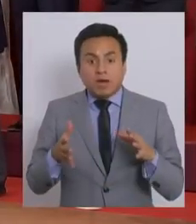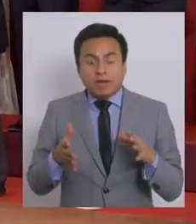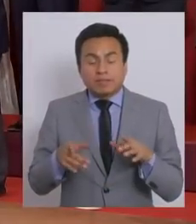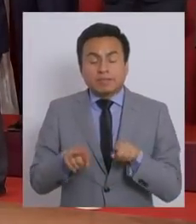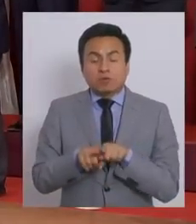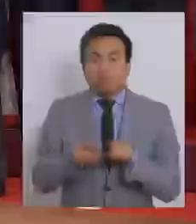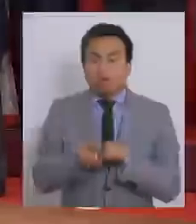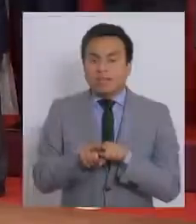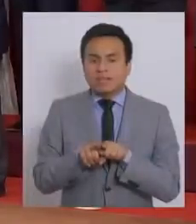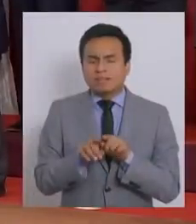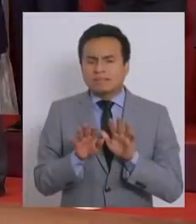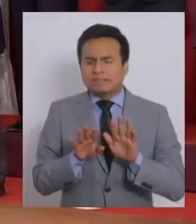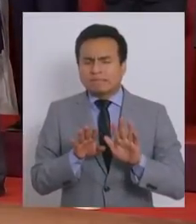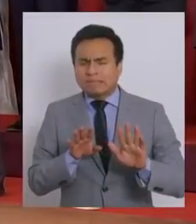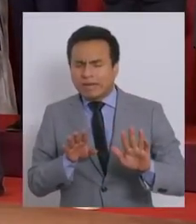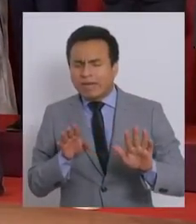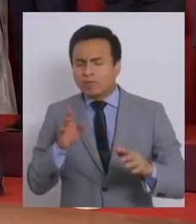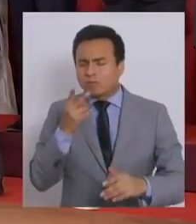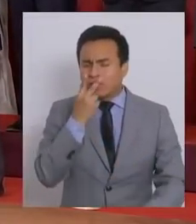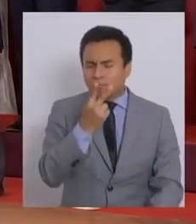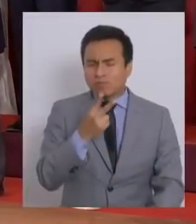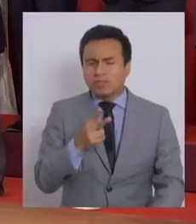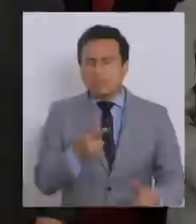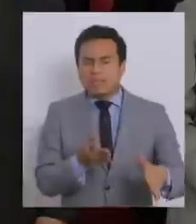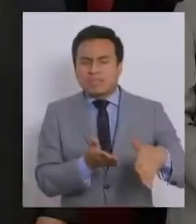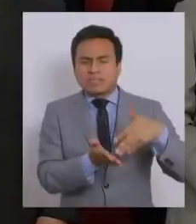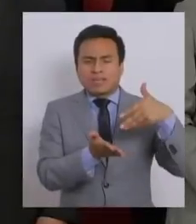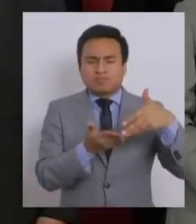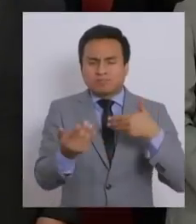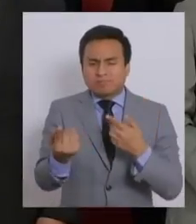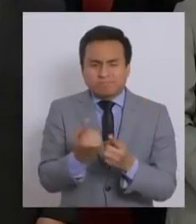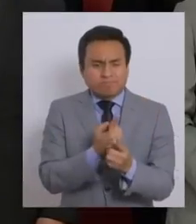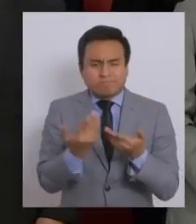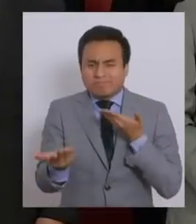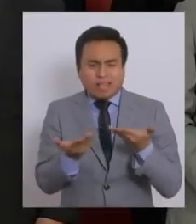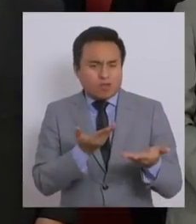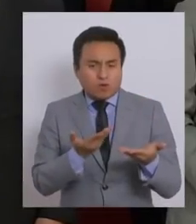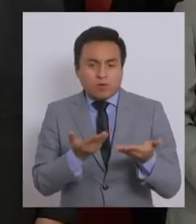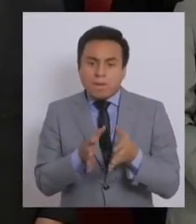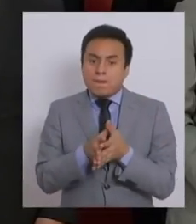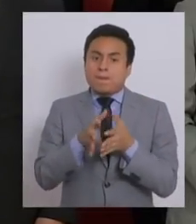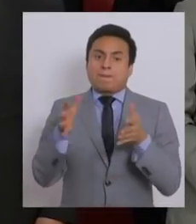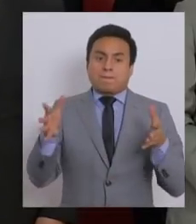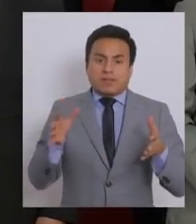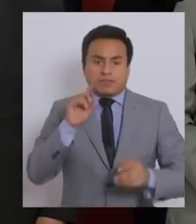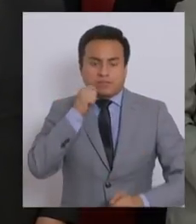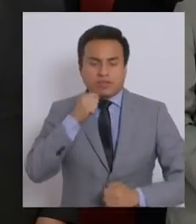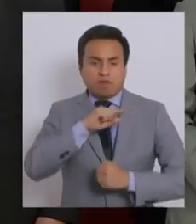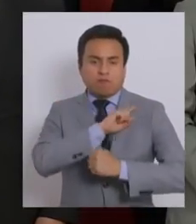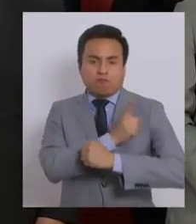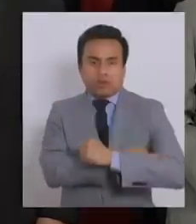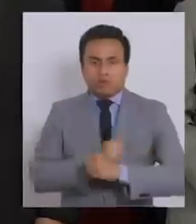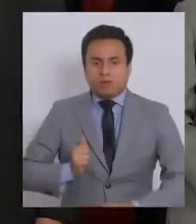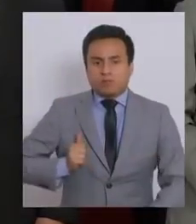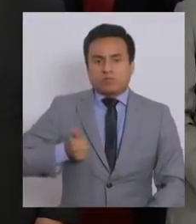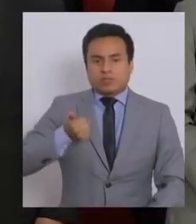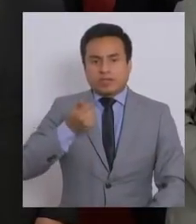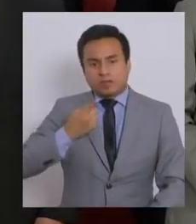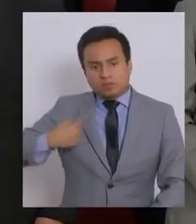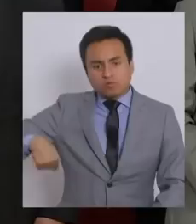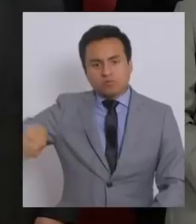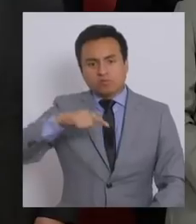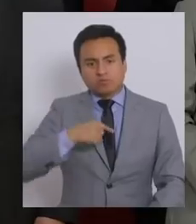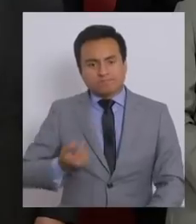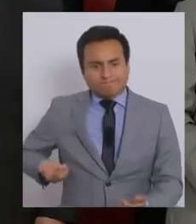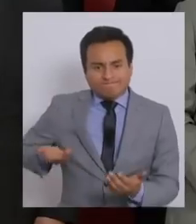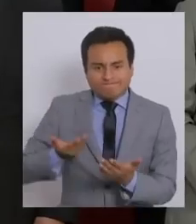más lejano, mientras más rechazo exista al diálogo, mayor va a ser la fuerza y la voluntad que nosotros vamos a